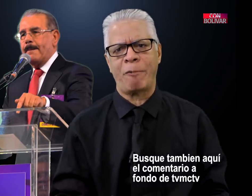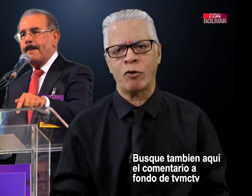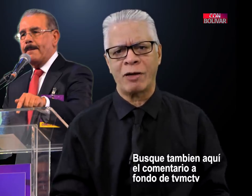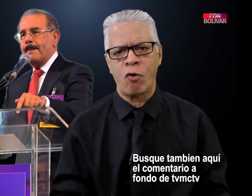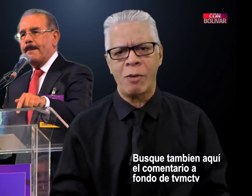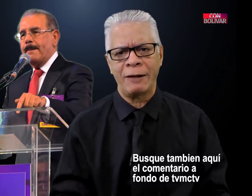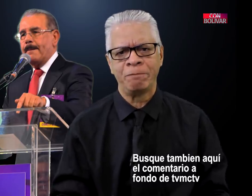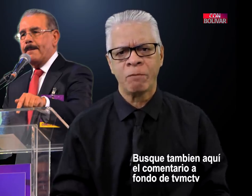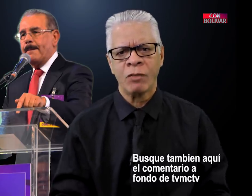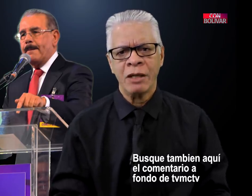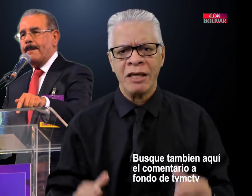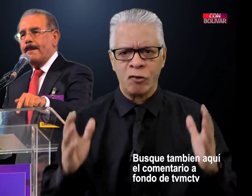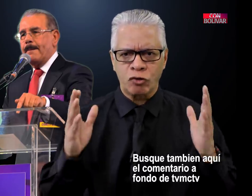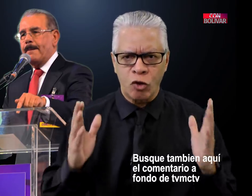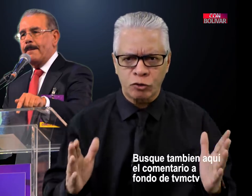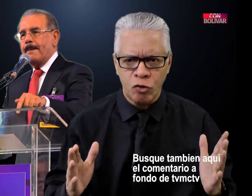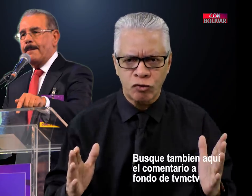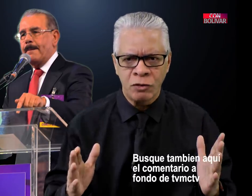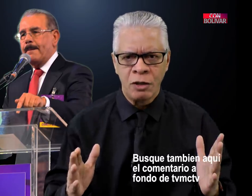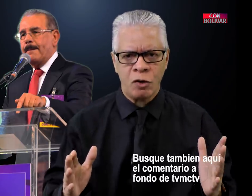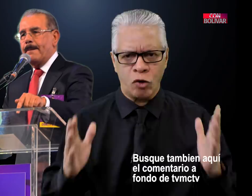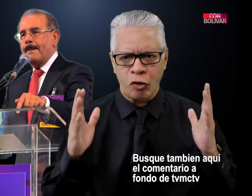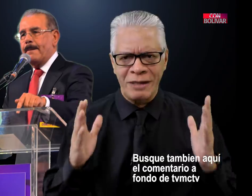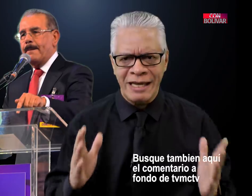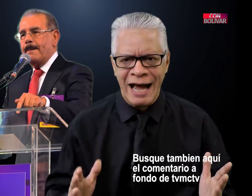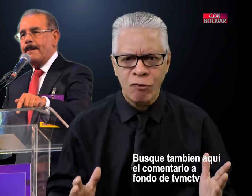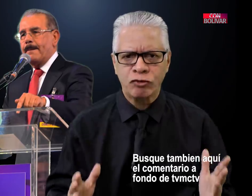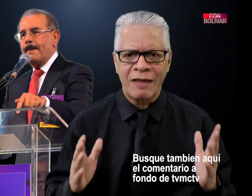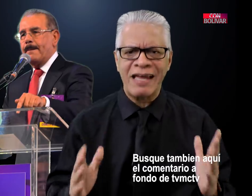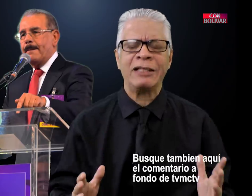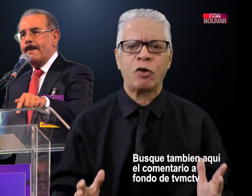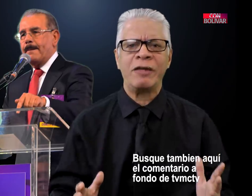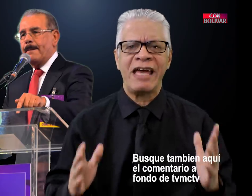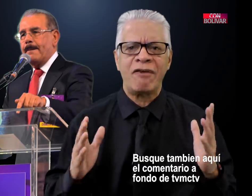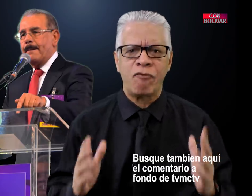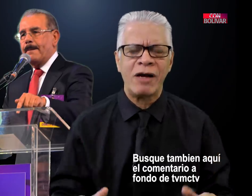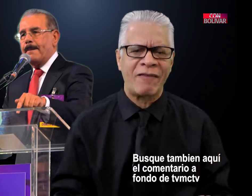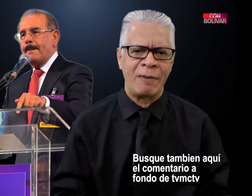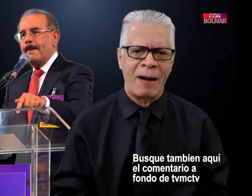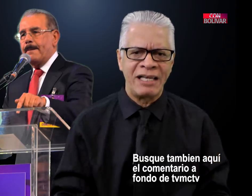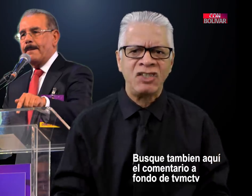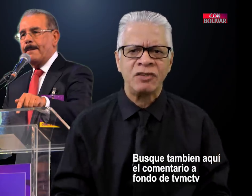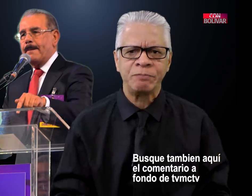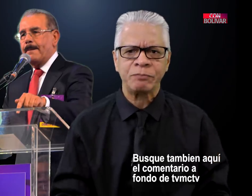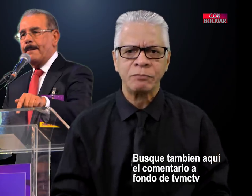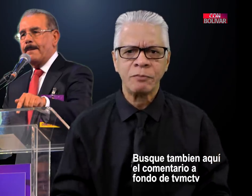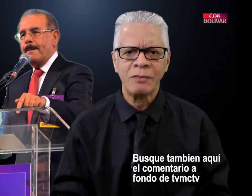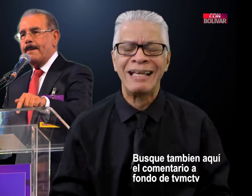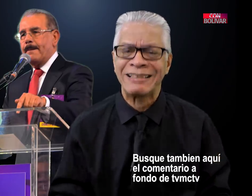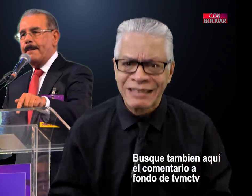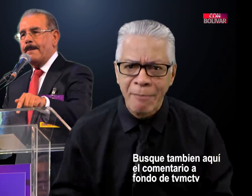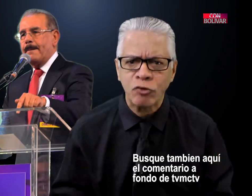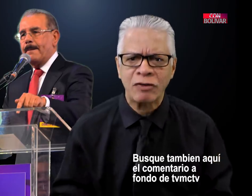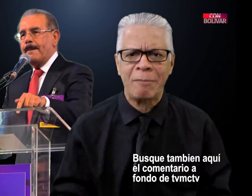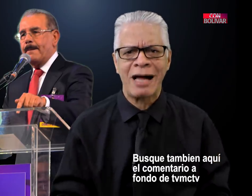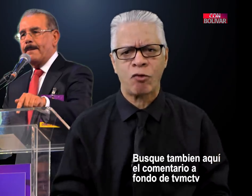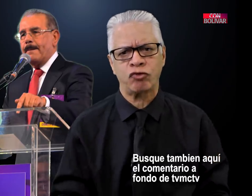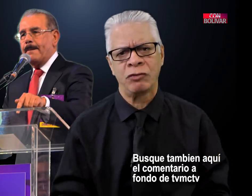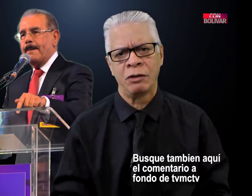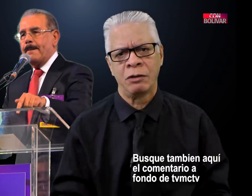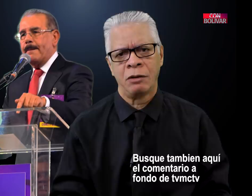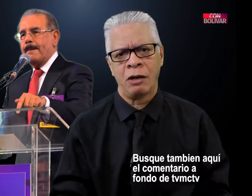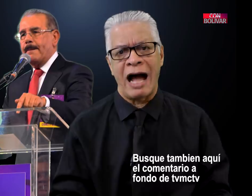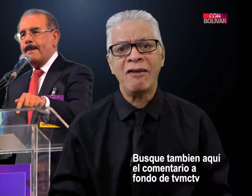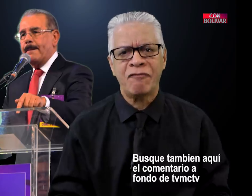con el apoyo de Cuba. Nosotros, los dominicanos de adentro y de afuera del país, estamos